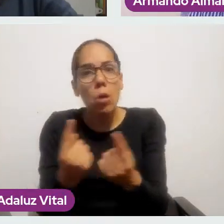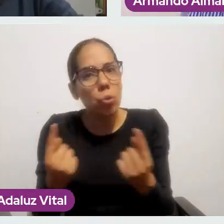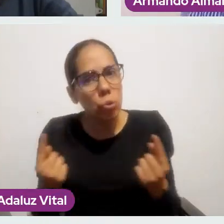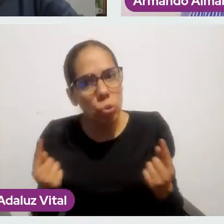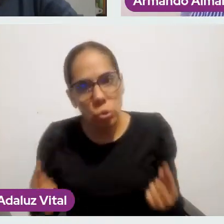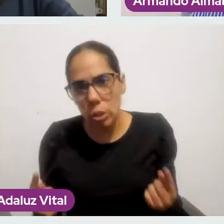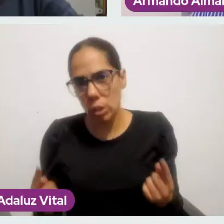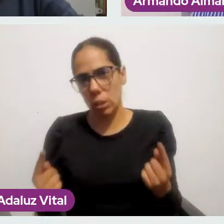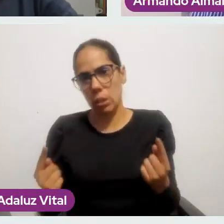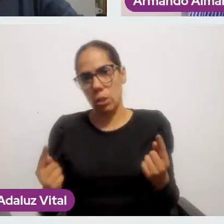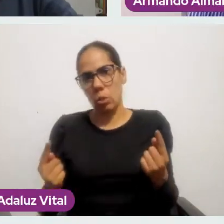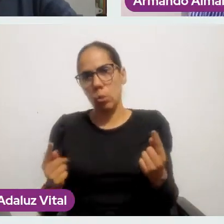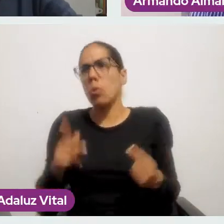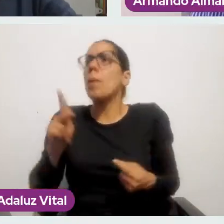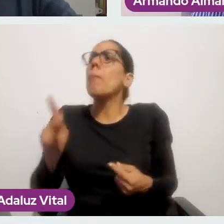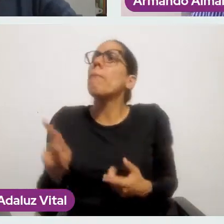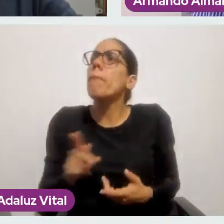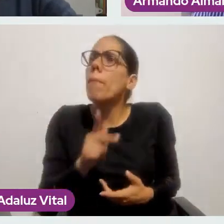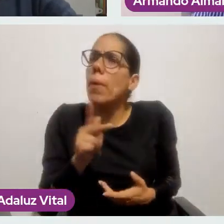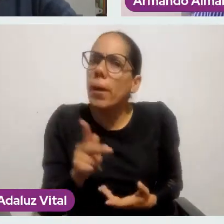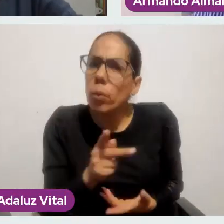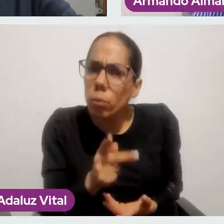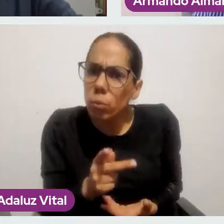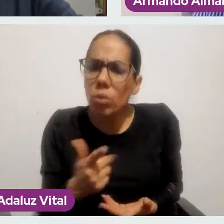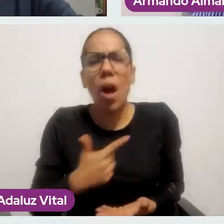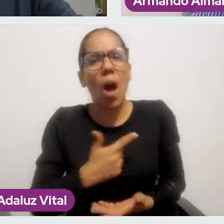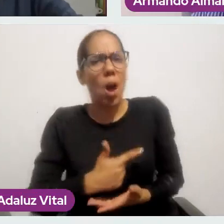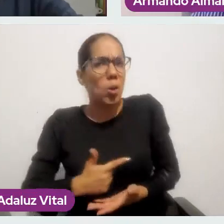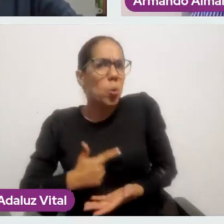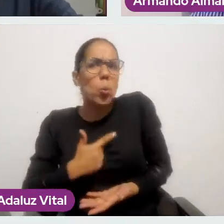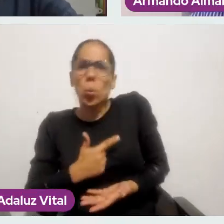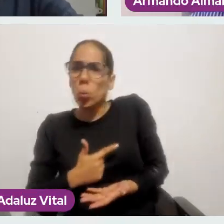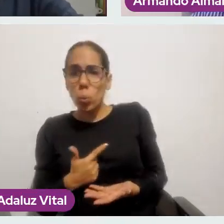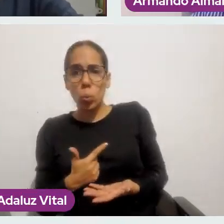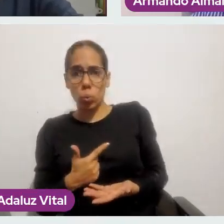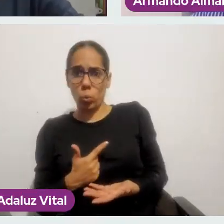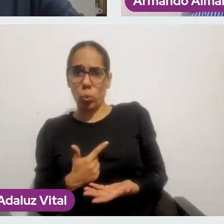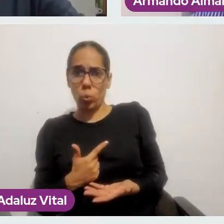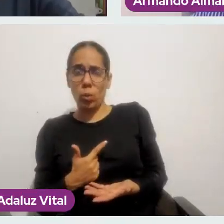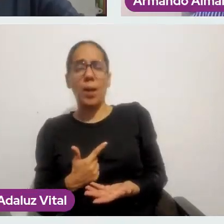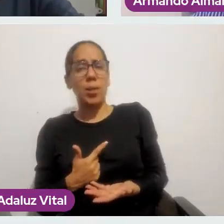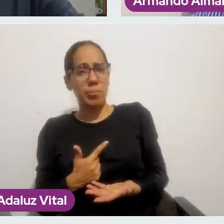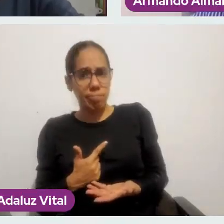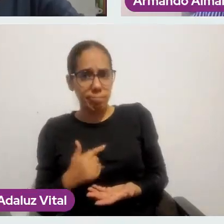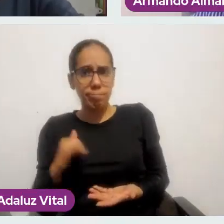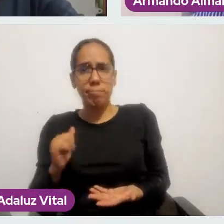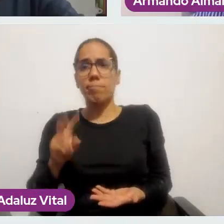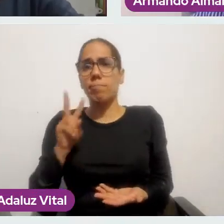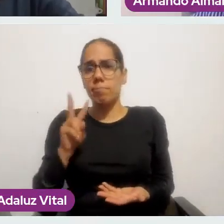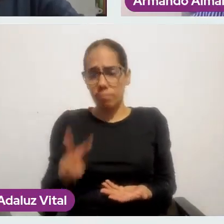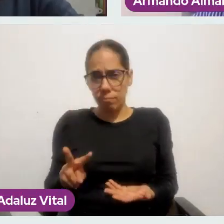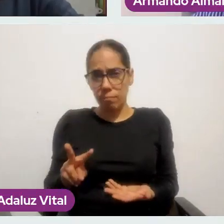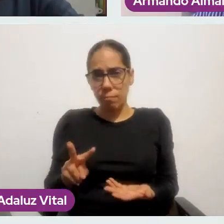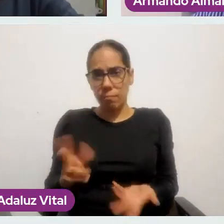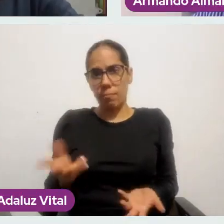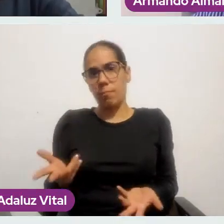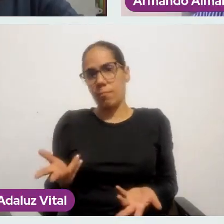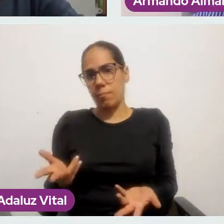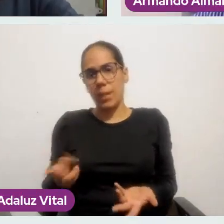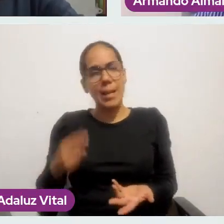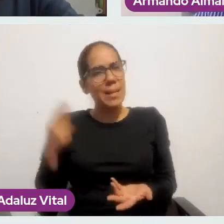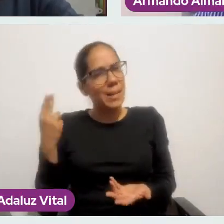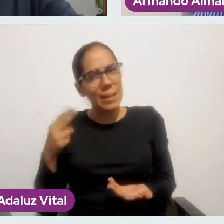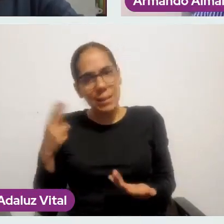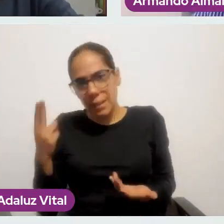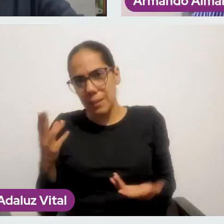nos va a servir, y dije algo, pues imagínense la salud mental que va a ir creciendo este